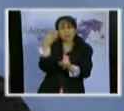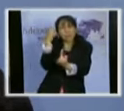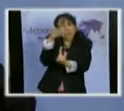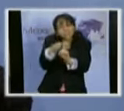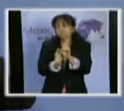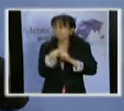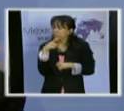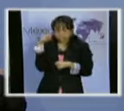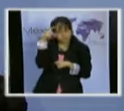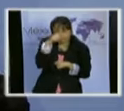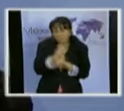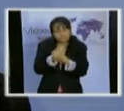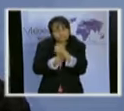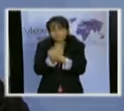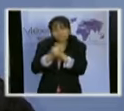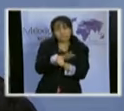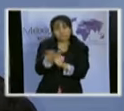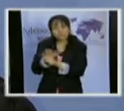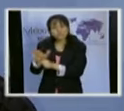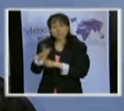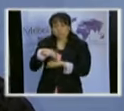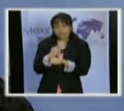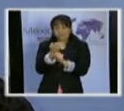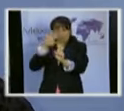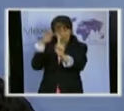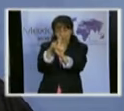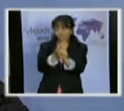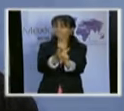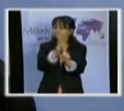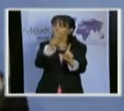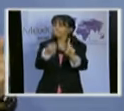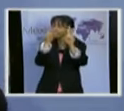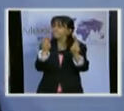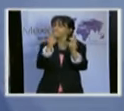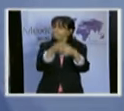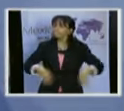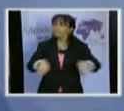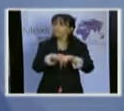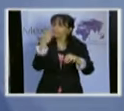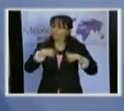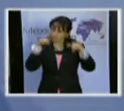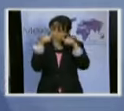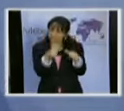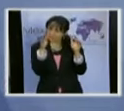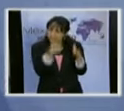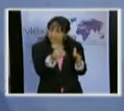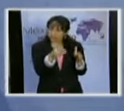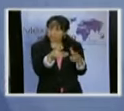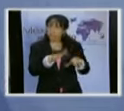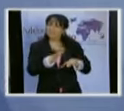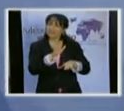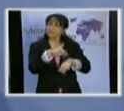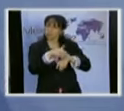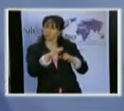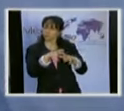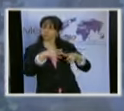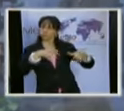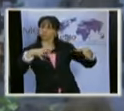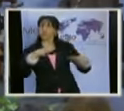presenta. Entonces, es un tema de muchísima relevancia para la población mundial, esa tendencia va en aumento no que estemos de acuerdo, ni que nos